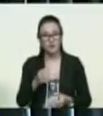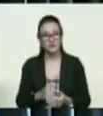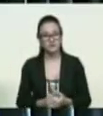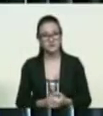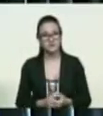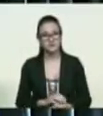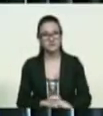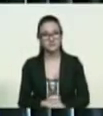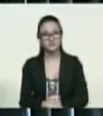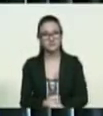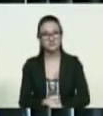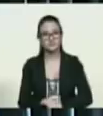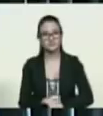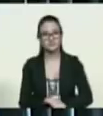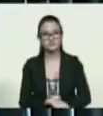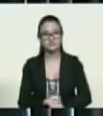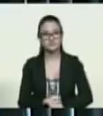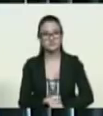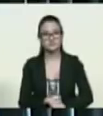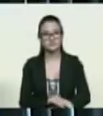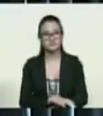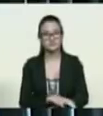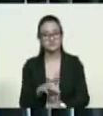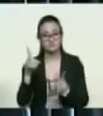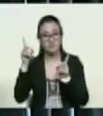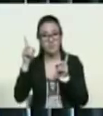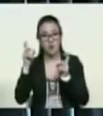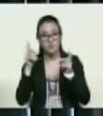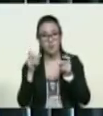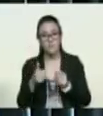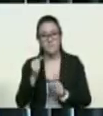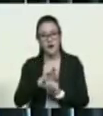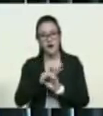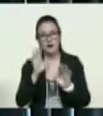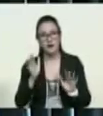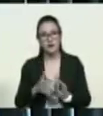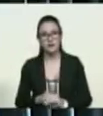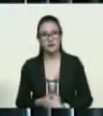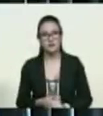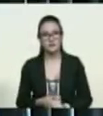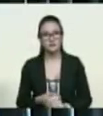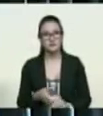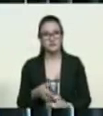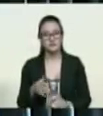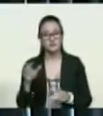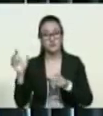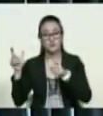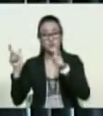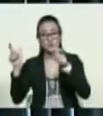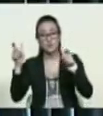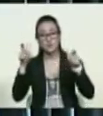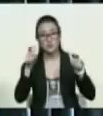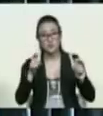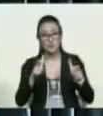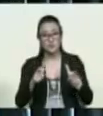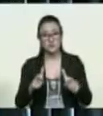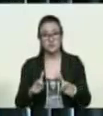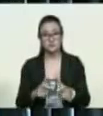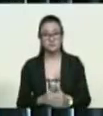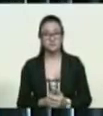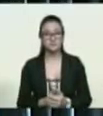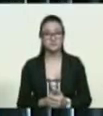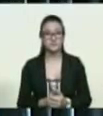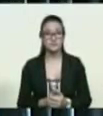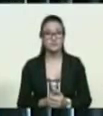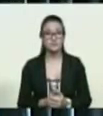Y tomó algunas de las imágenes más claras que se tienen acerca del dron descendiendo en la residencia de Don Eduardo. En un momento en que